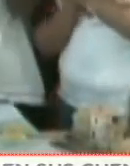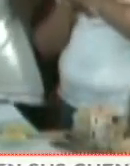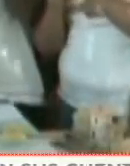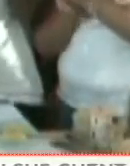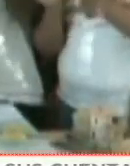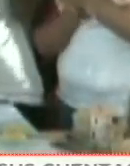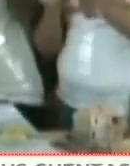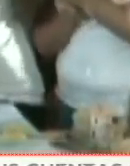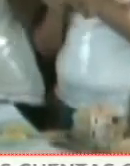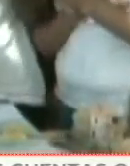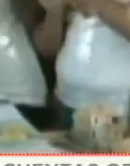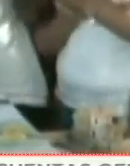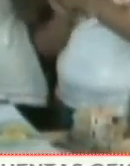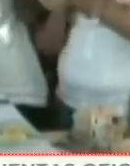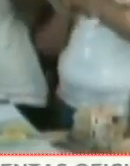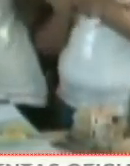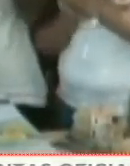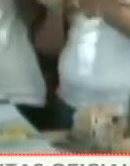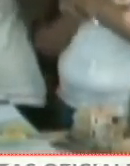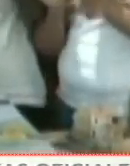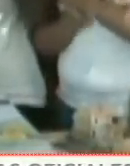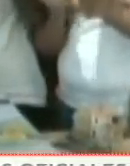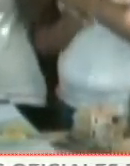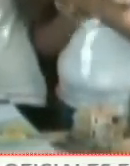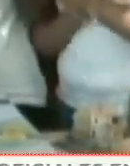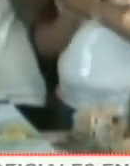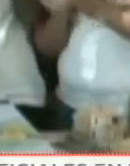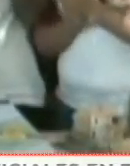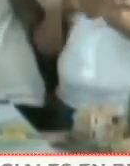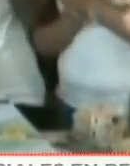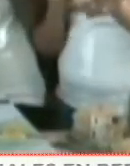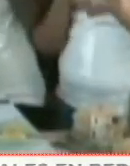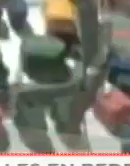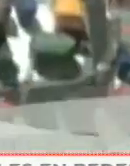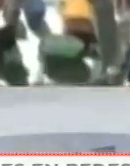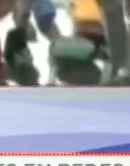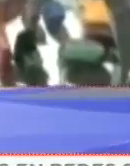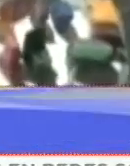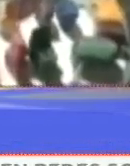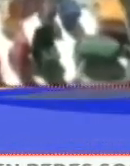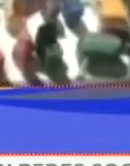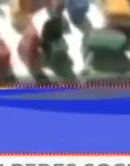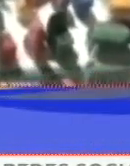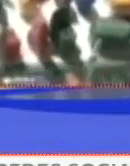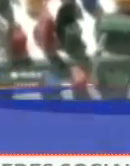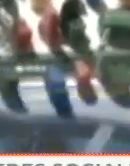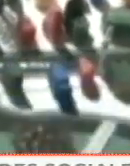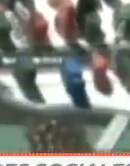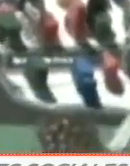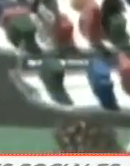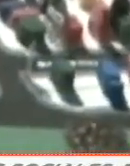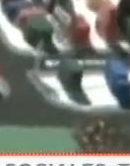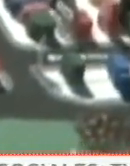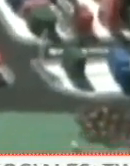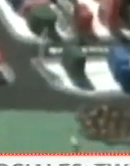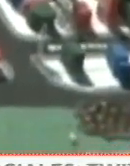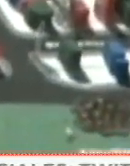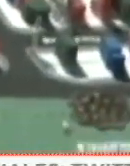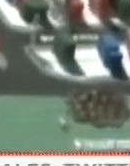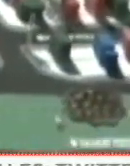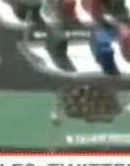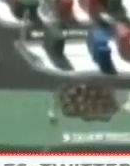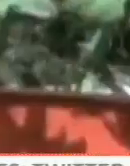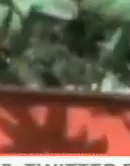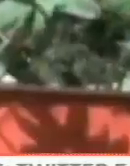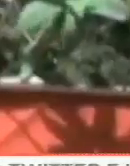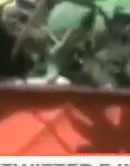revolución, la Aragua Potencia en cartografía social. Aquí estamos, mi comandante, con el poder popular,